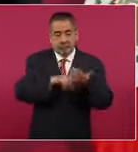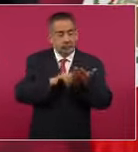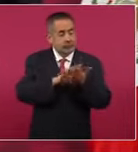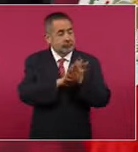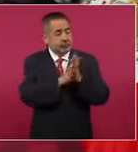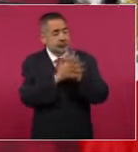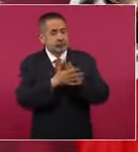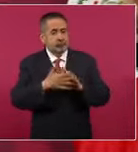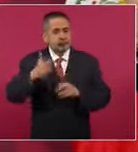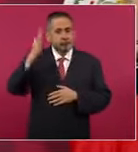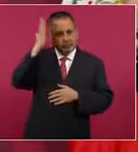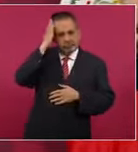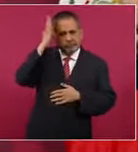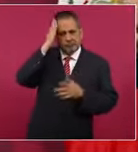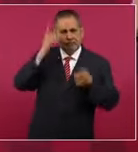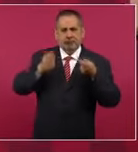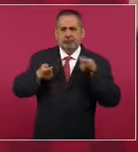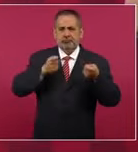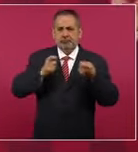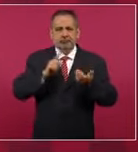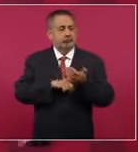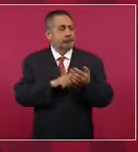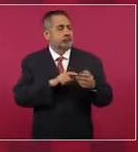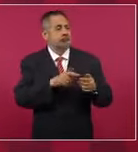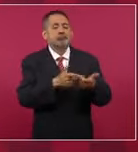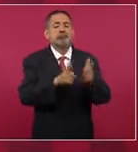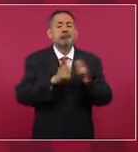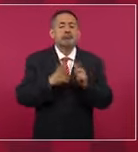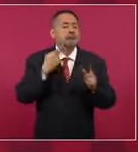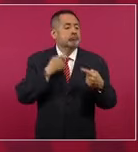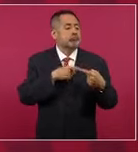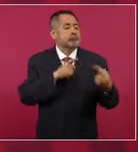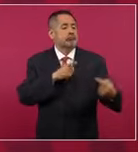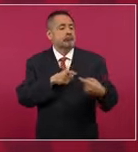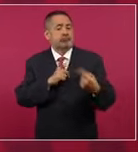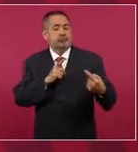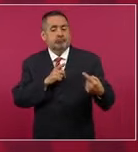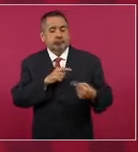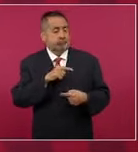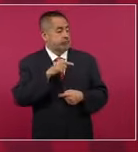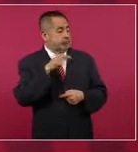los partidos opositores.